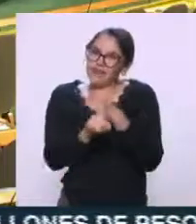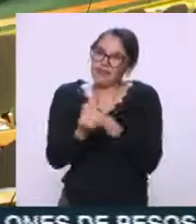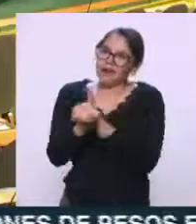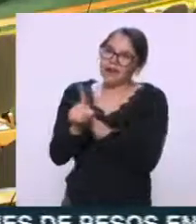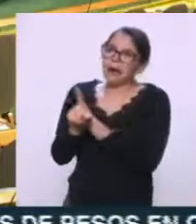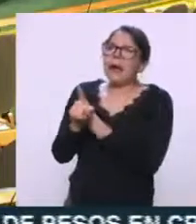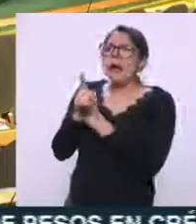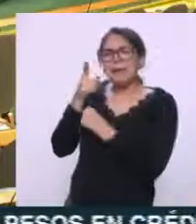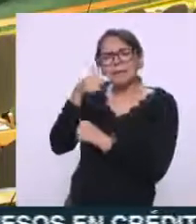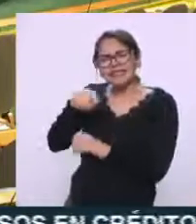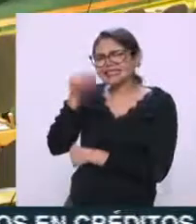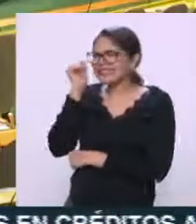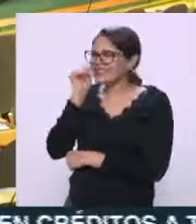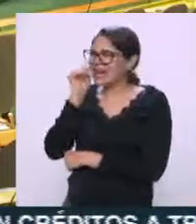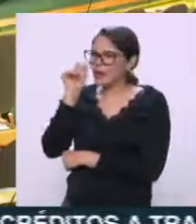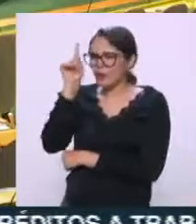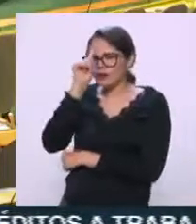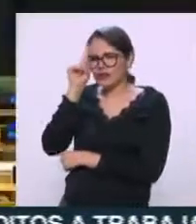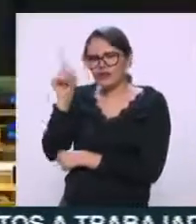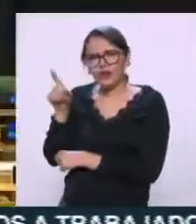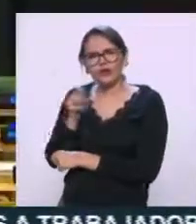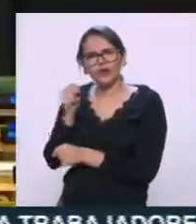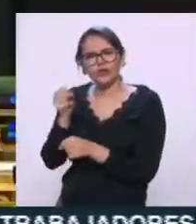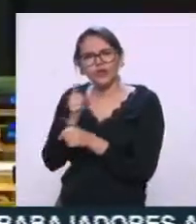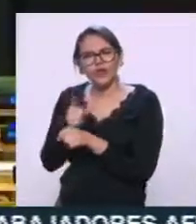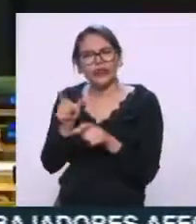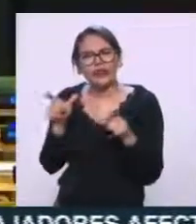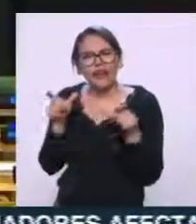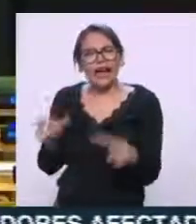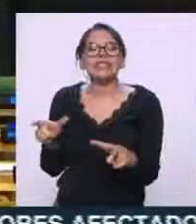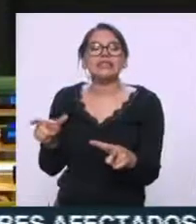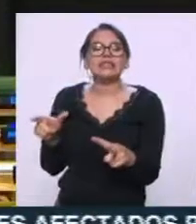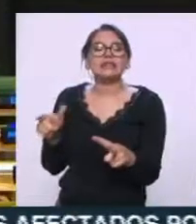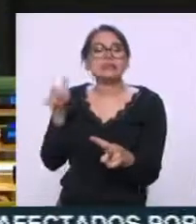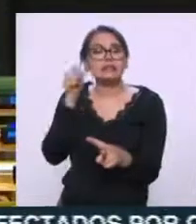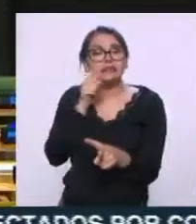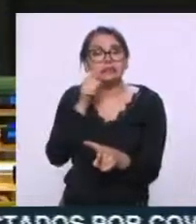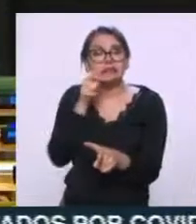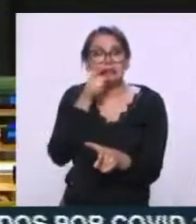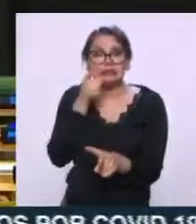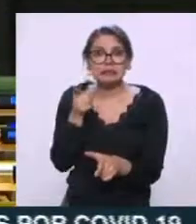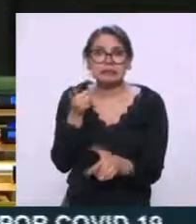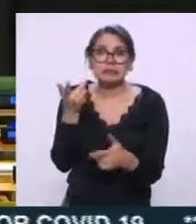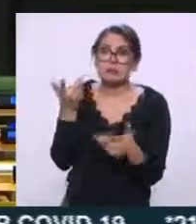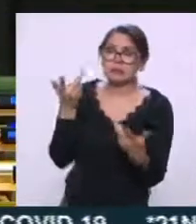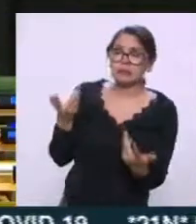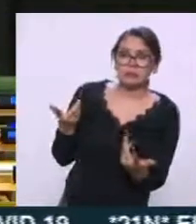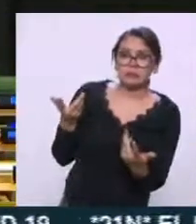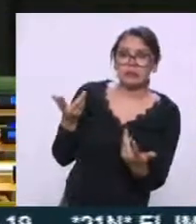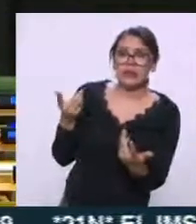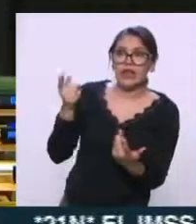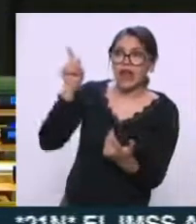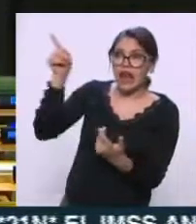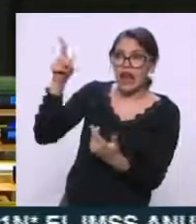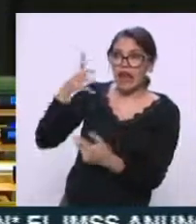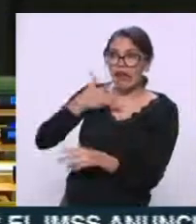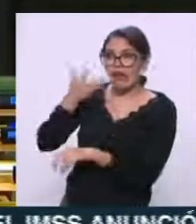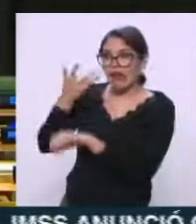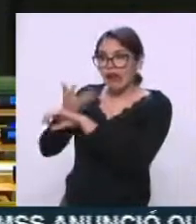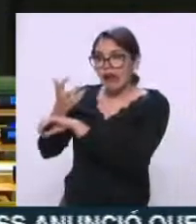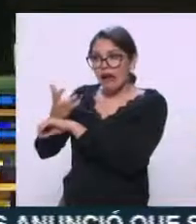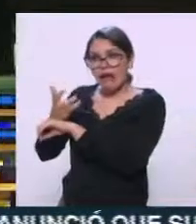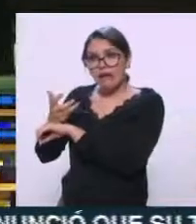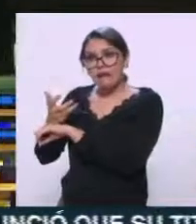de Seguridad hemos tenido el dilema de si secundar a los Estados Unidos, nuestros